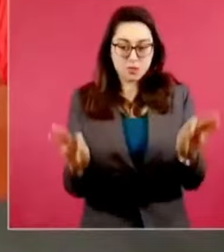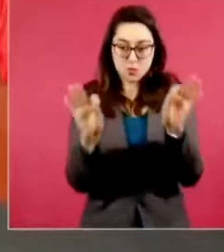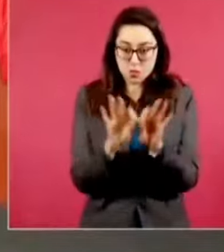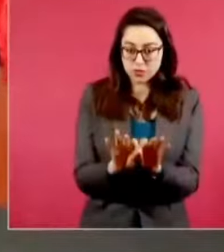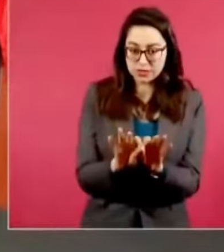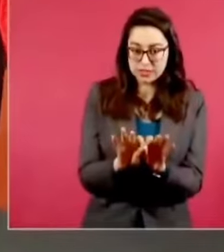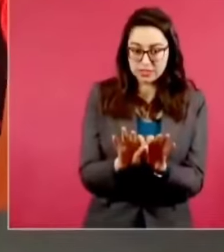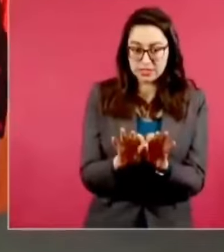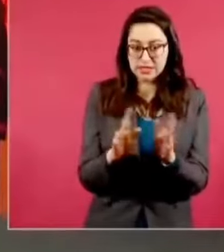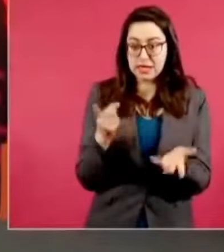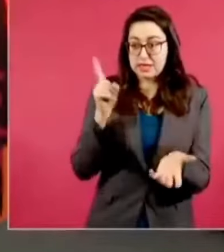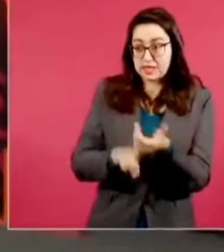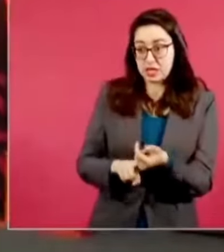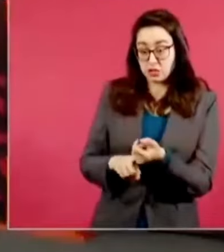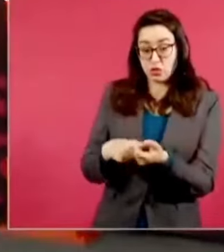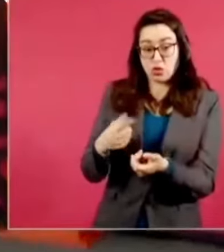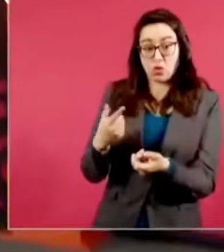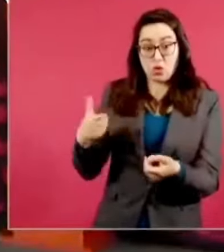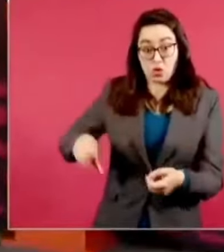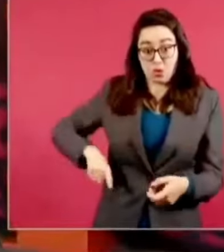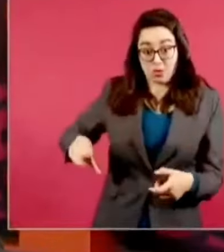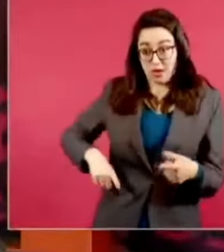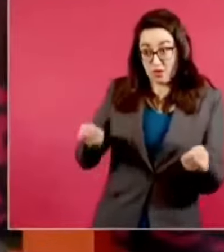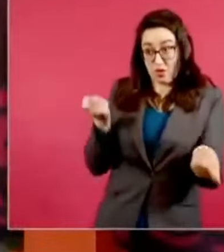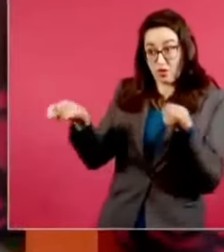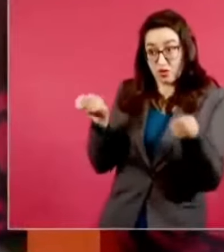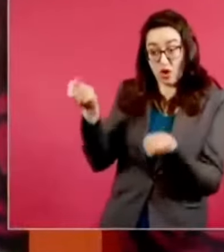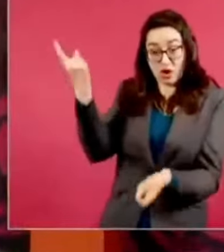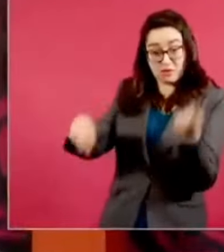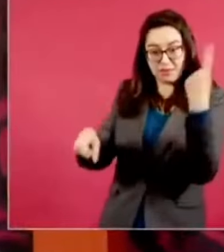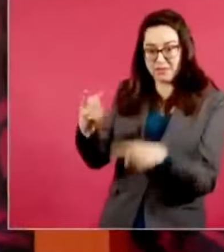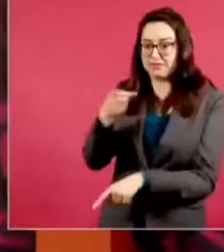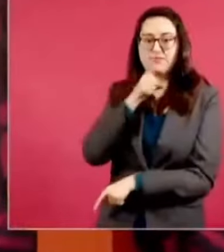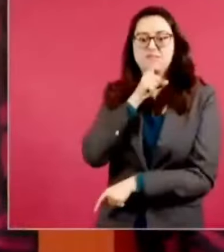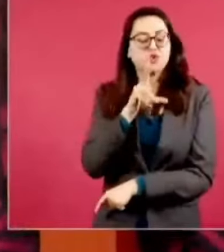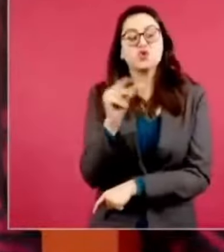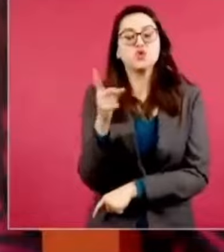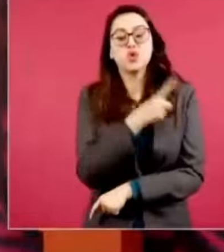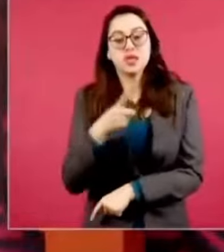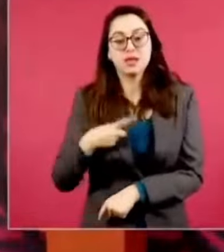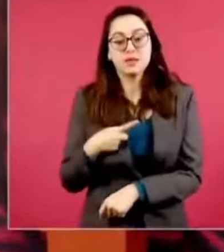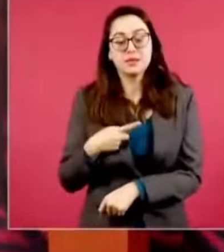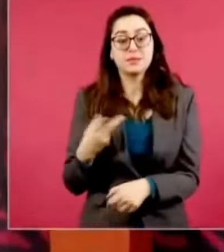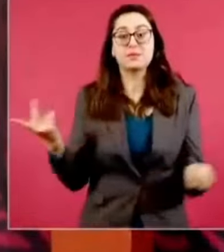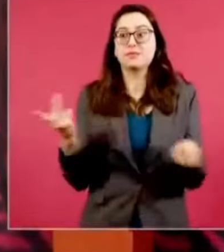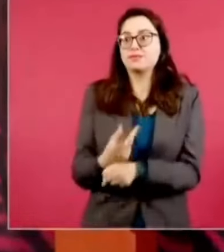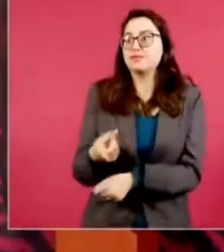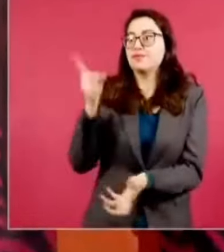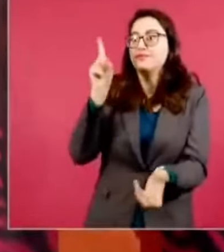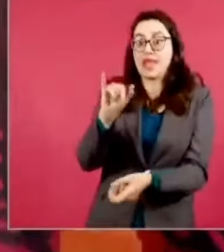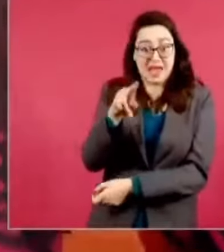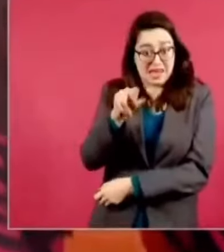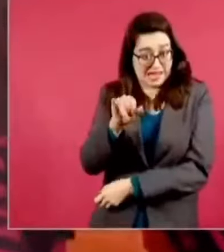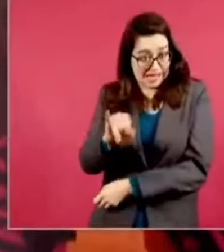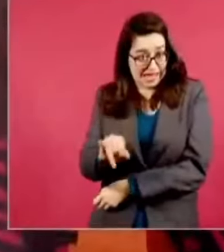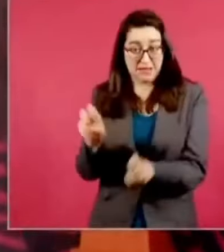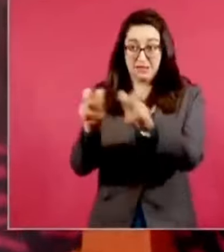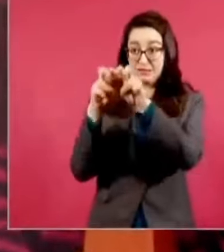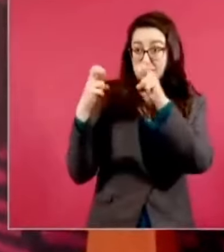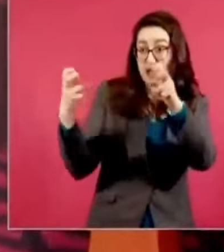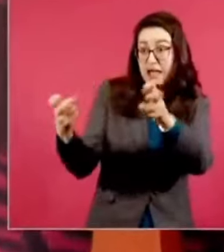bajo consigna, porque todos estos personajes, todos esos,